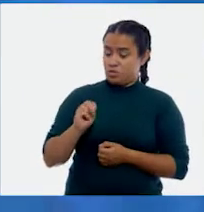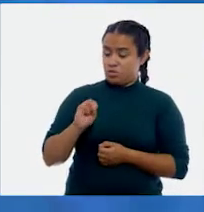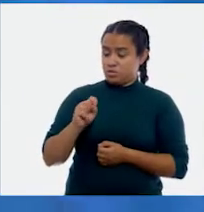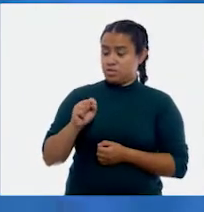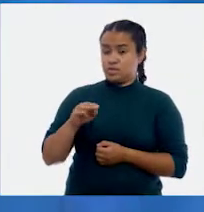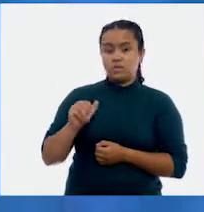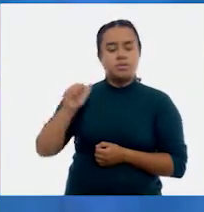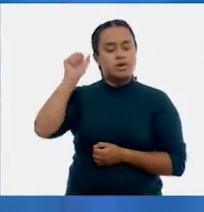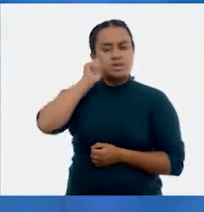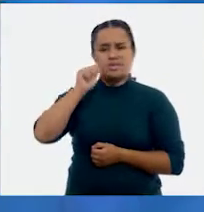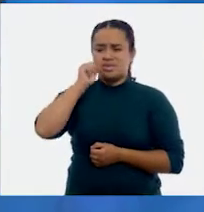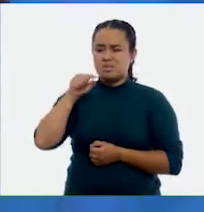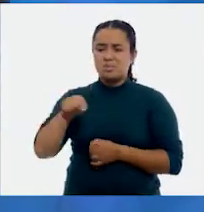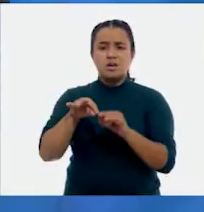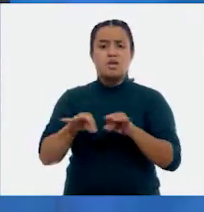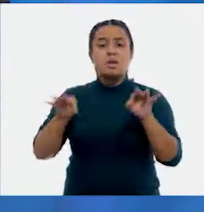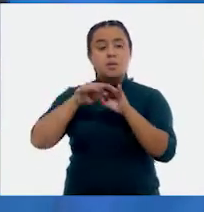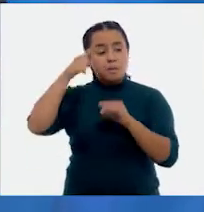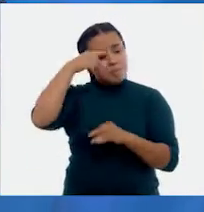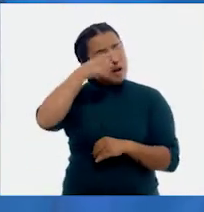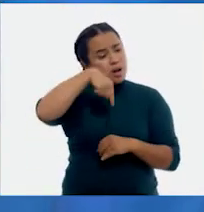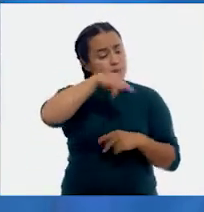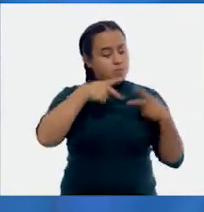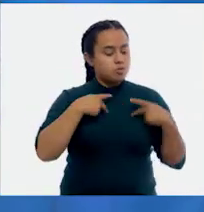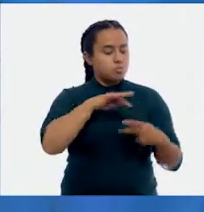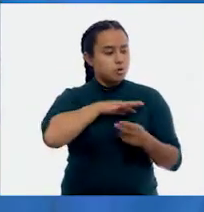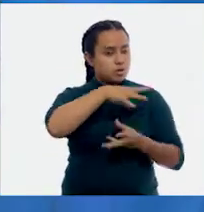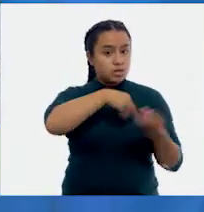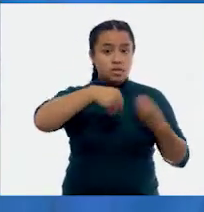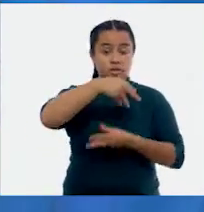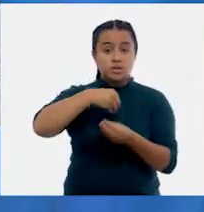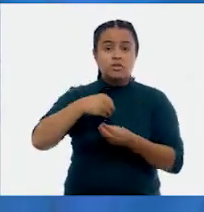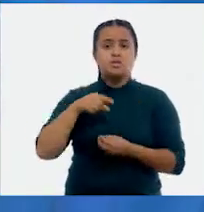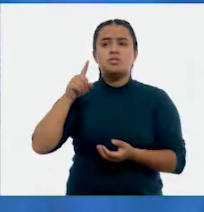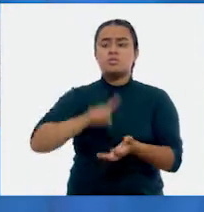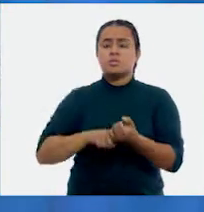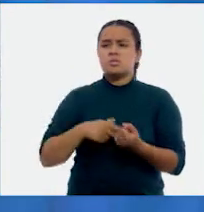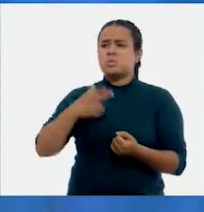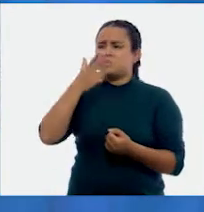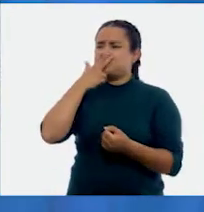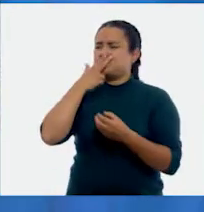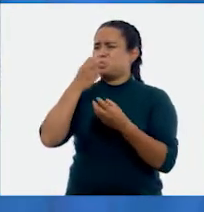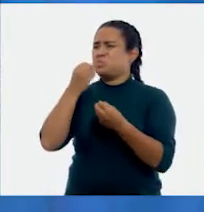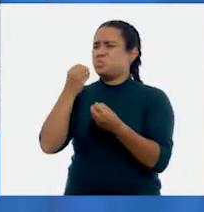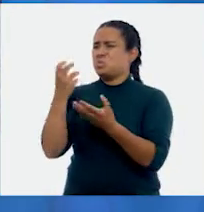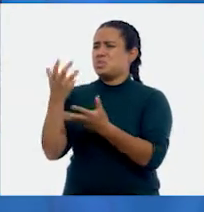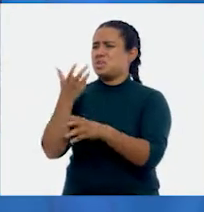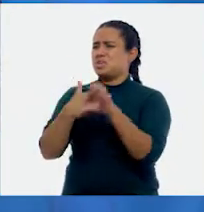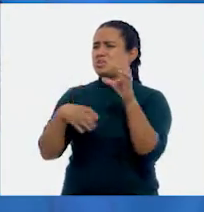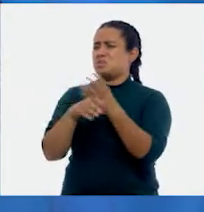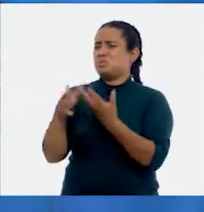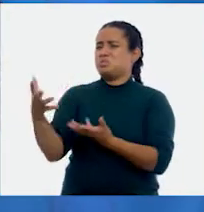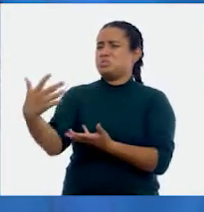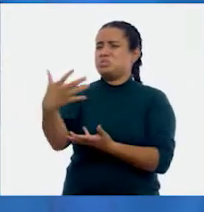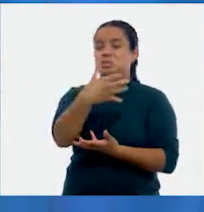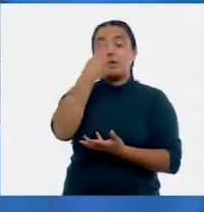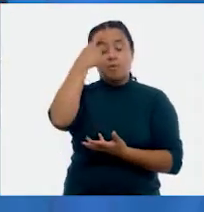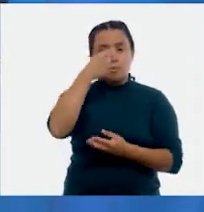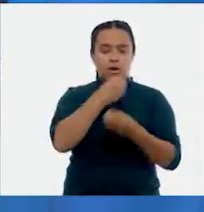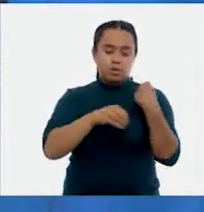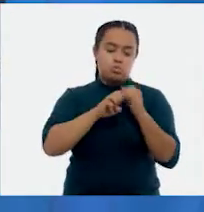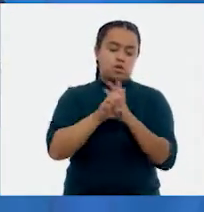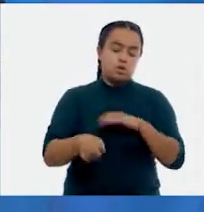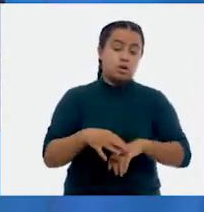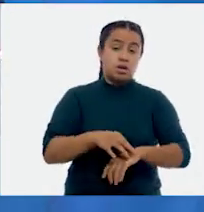el sustento de las poblaciones humanas que han aprovechado multitud de productos como alimentos,